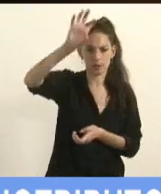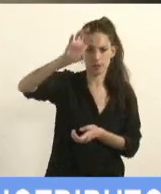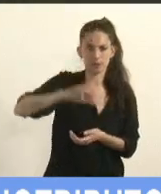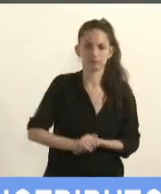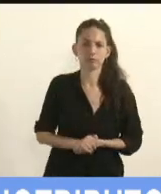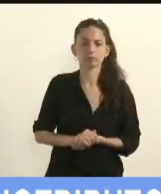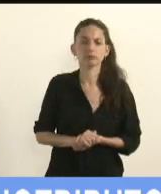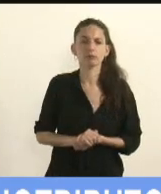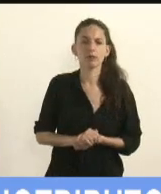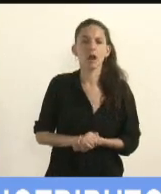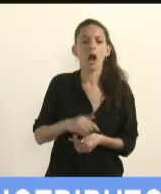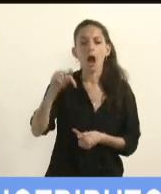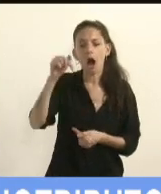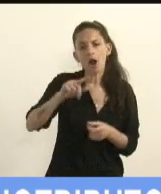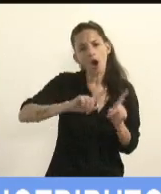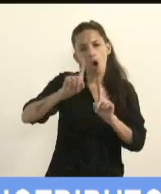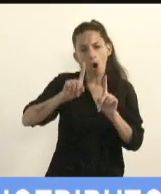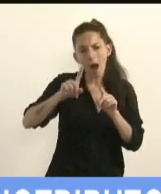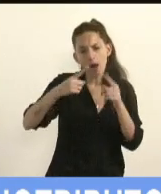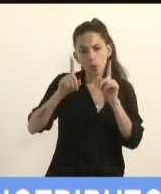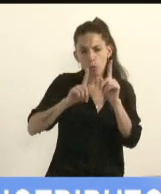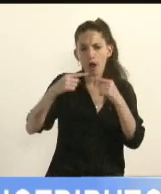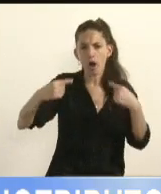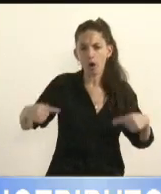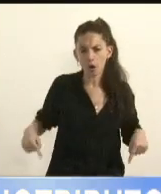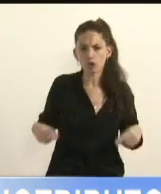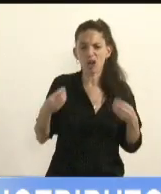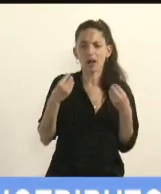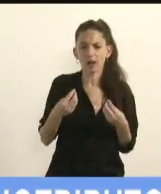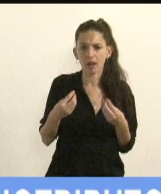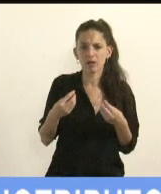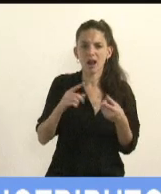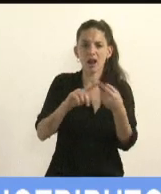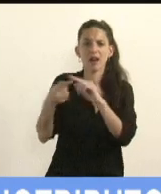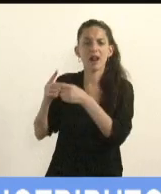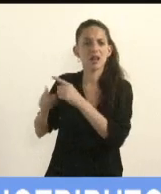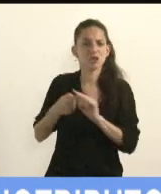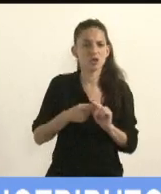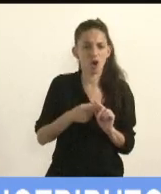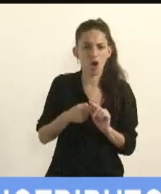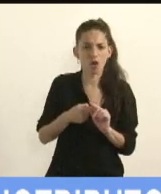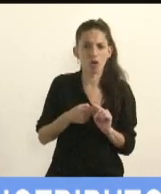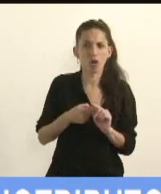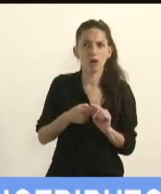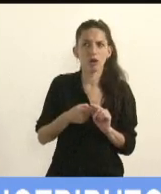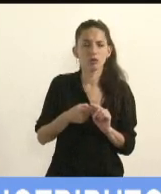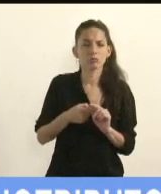Pero vamos a ver algunas otras cosas que tienen que ver en relación a lo que